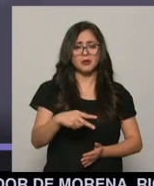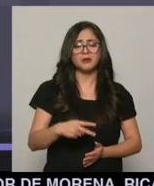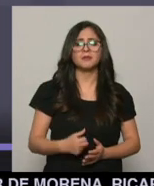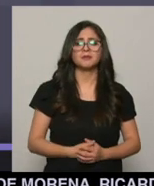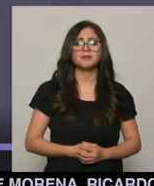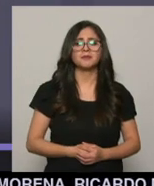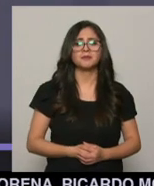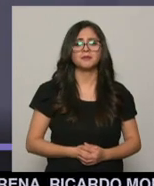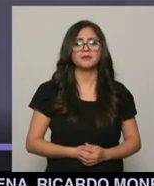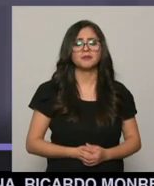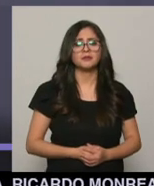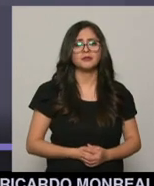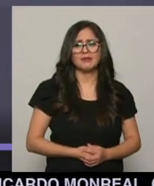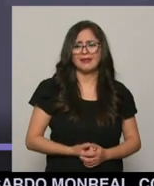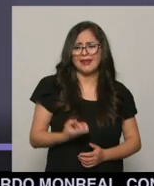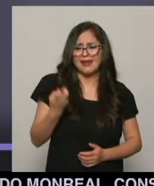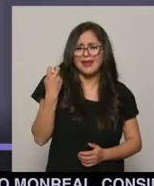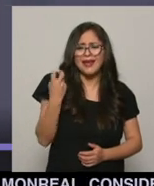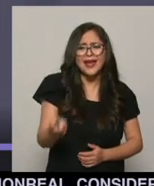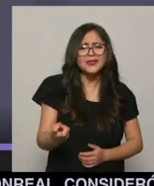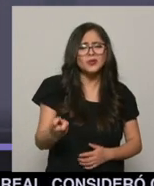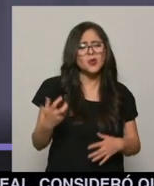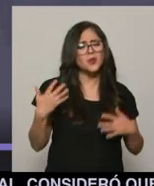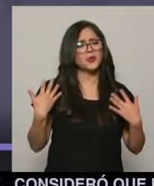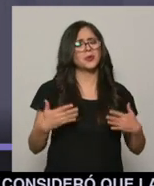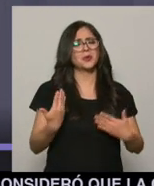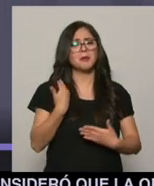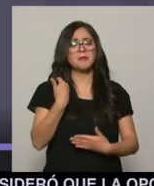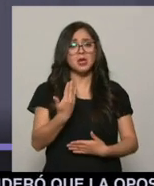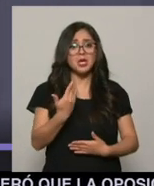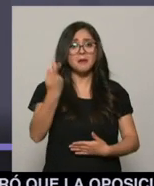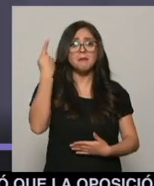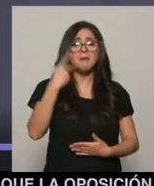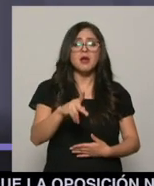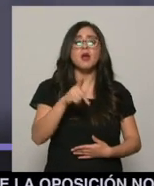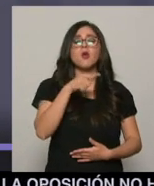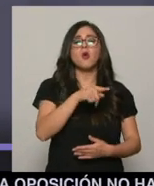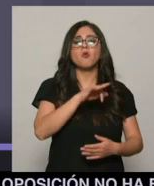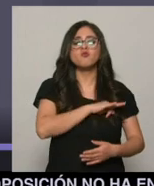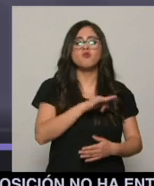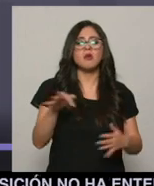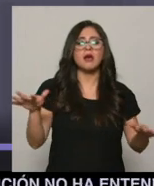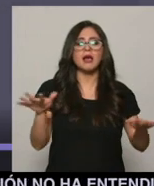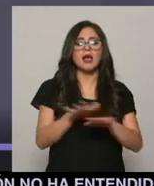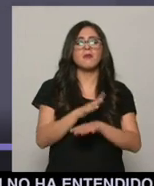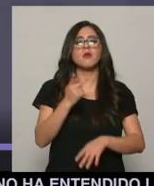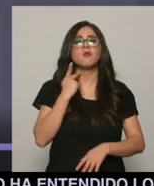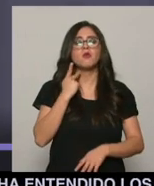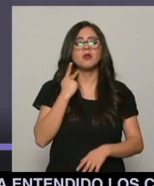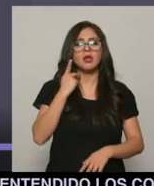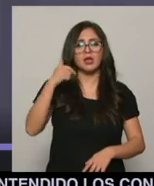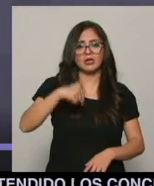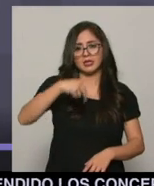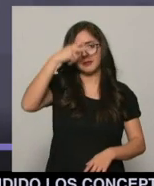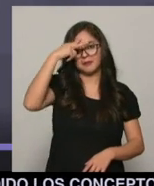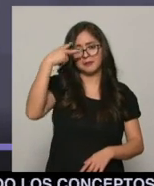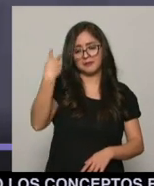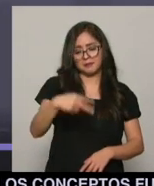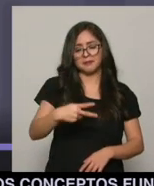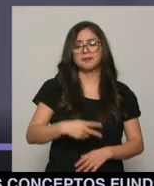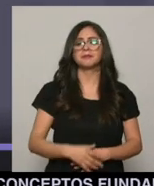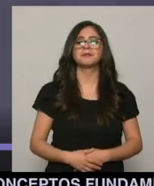es increíble que haya ocurrido y no hubiera ocurrido sin el cambio político que sucedió en el país. Segundo,